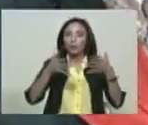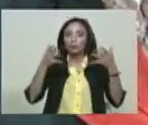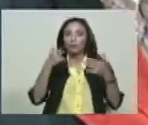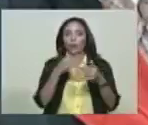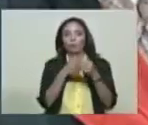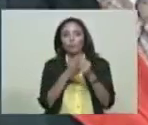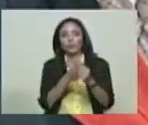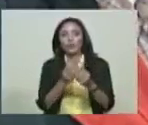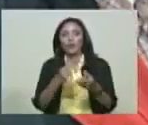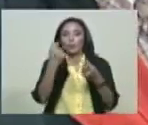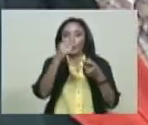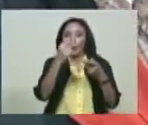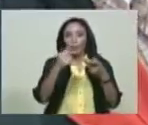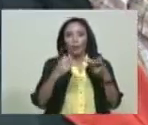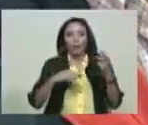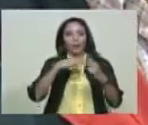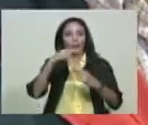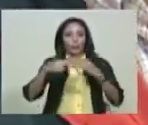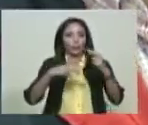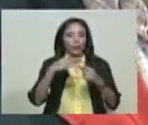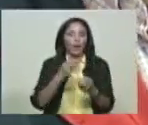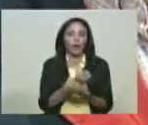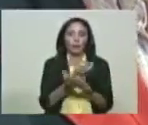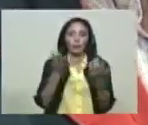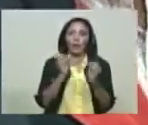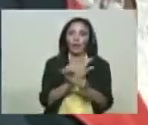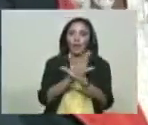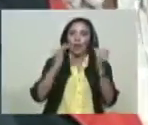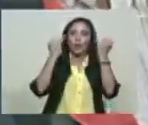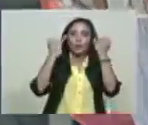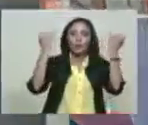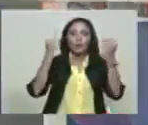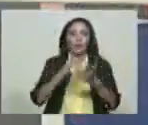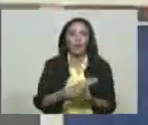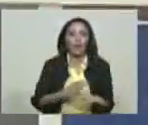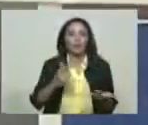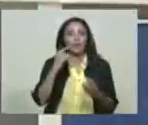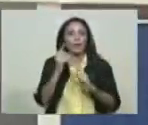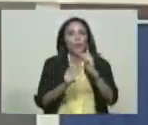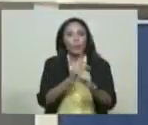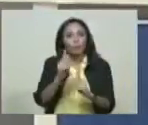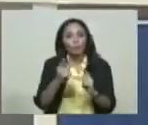es revolucionario plural inteligente proactivo